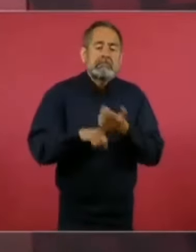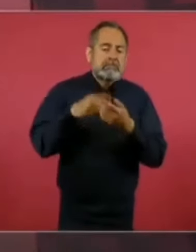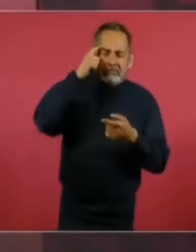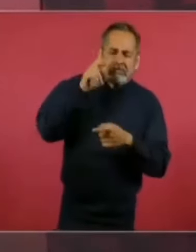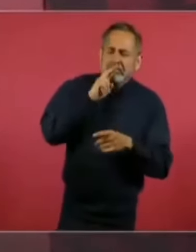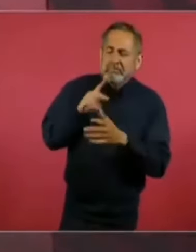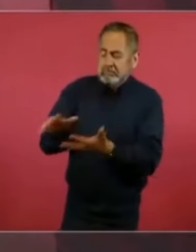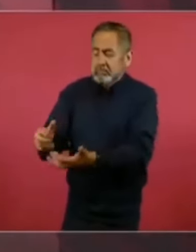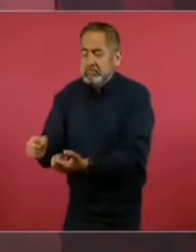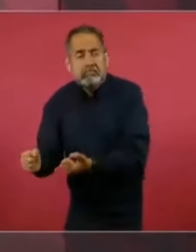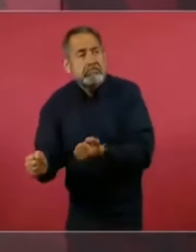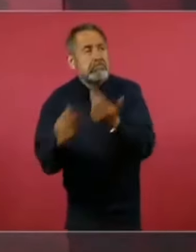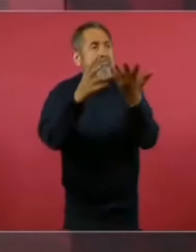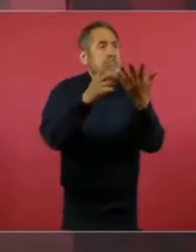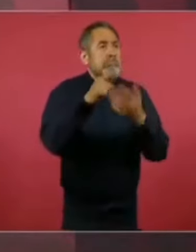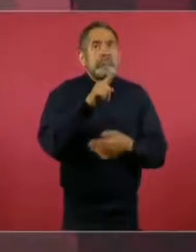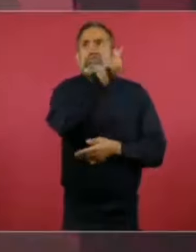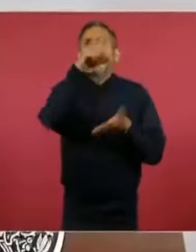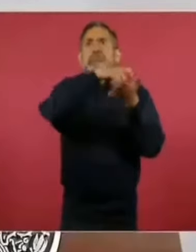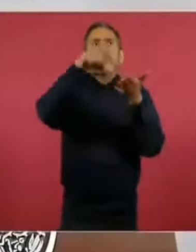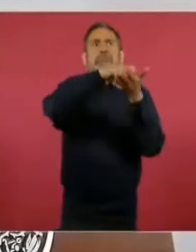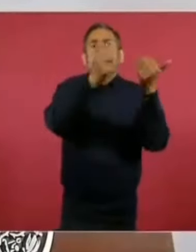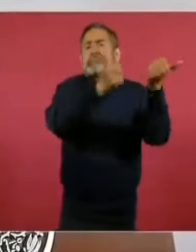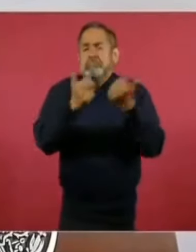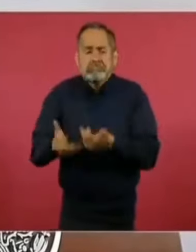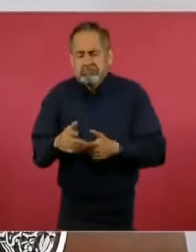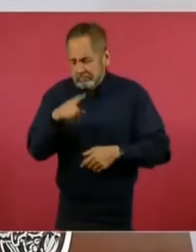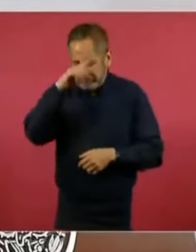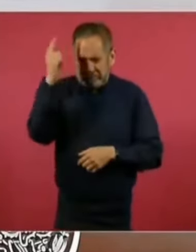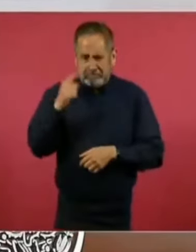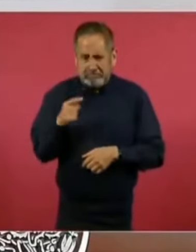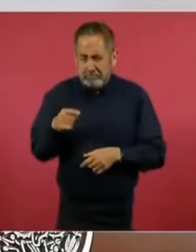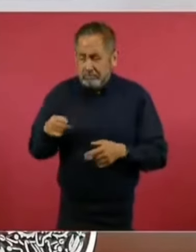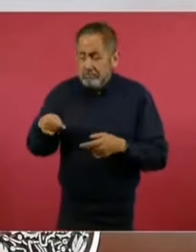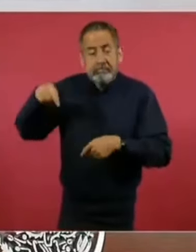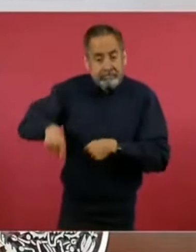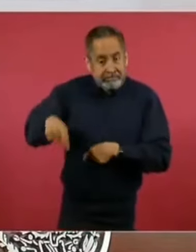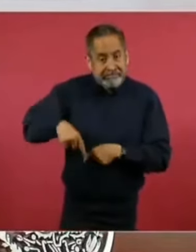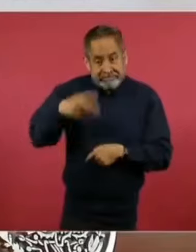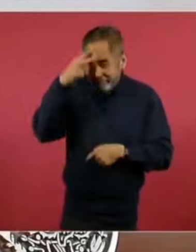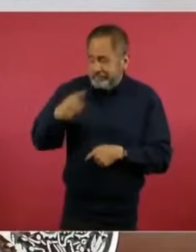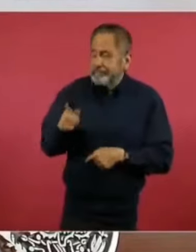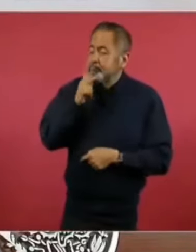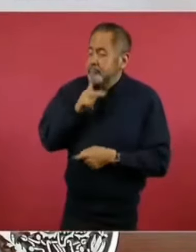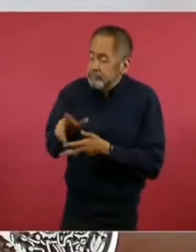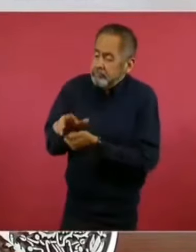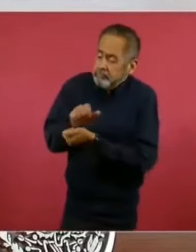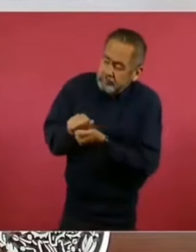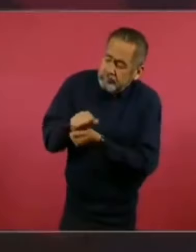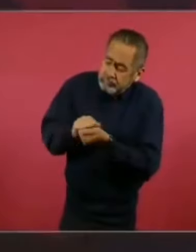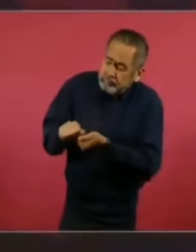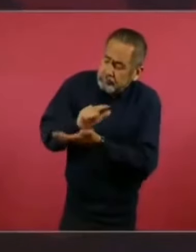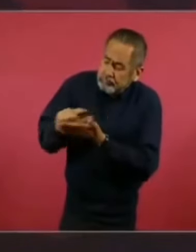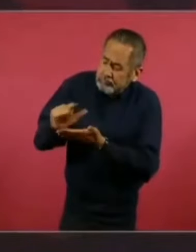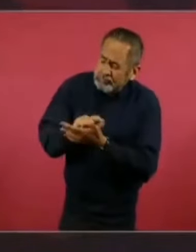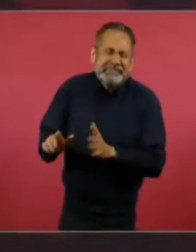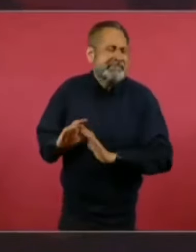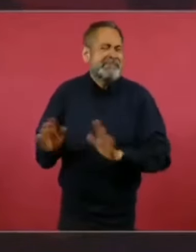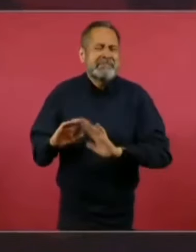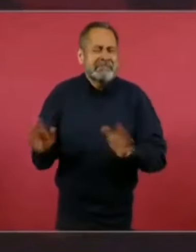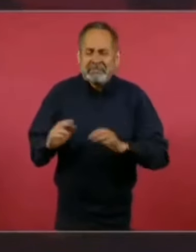decían que no era negocio la refinación, que el negocio era sacar